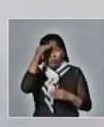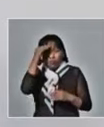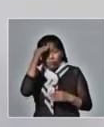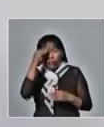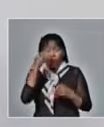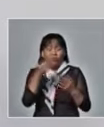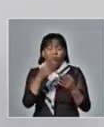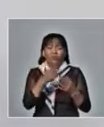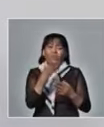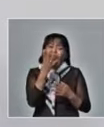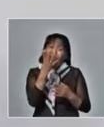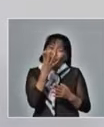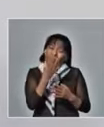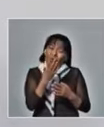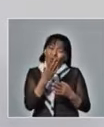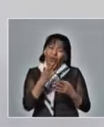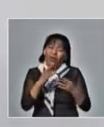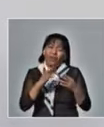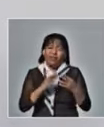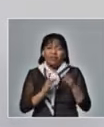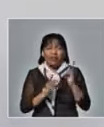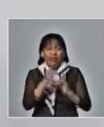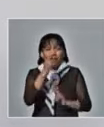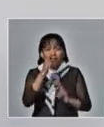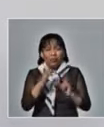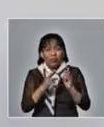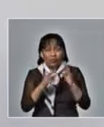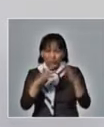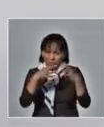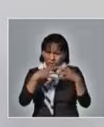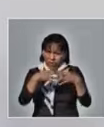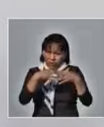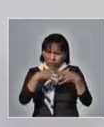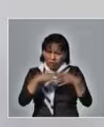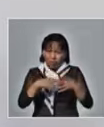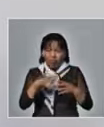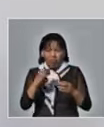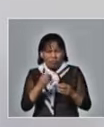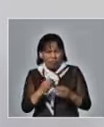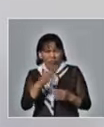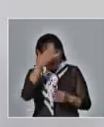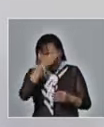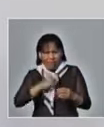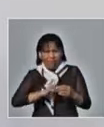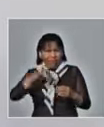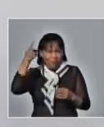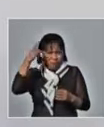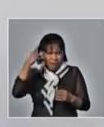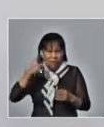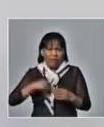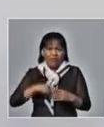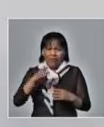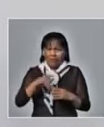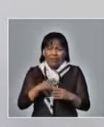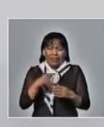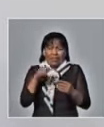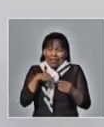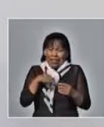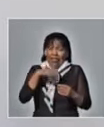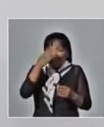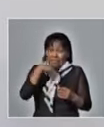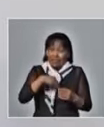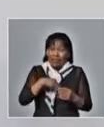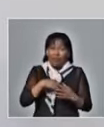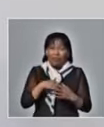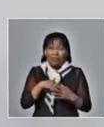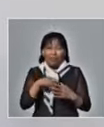cuarta revolución industrial, para poder sacar sus proyectos creativos. Sé que hay mucho talento en Puebla y el talento no sabe de códigos postales. Hay que ir por él